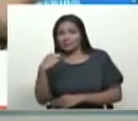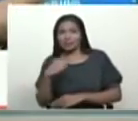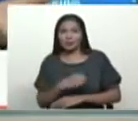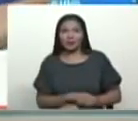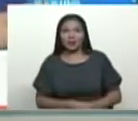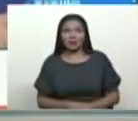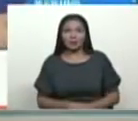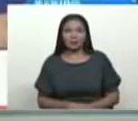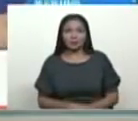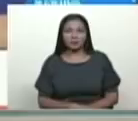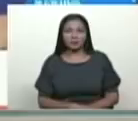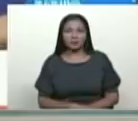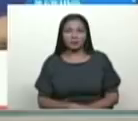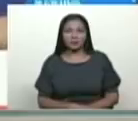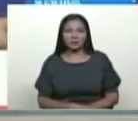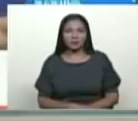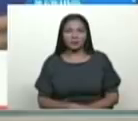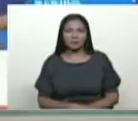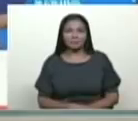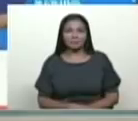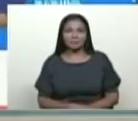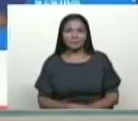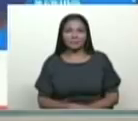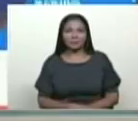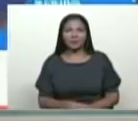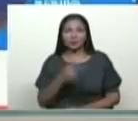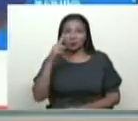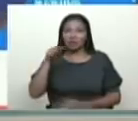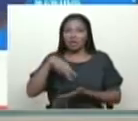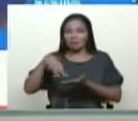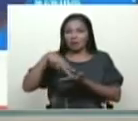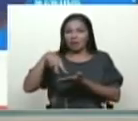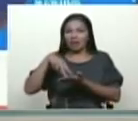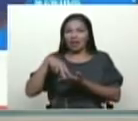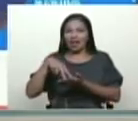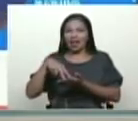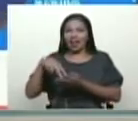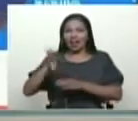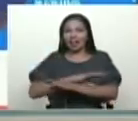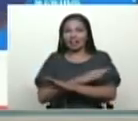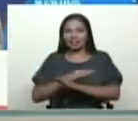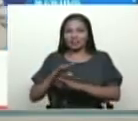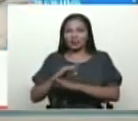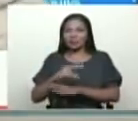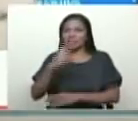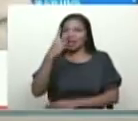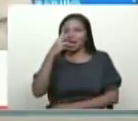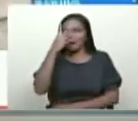Pues ustedes se ríen, vale, Marco Torres. ¿Tú sabes bailar la canción de las víctimas? ¿Ah?